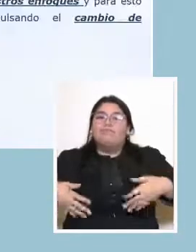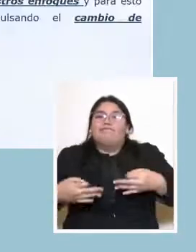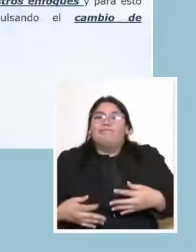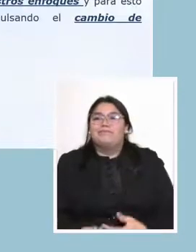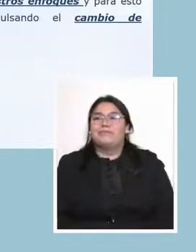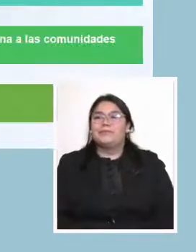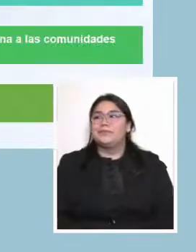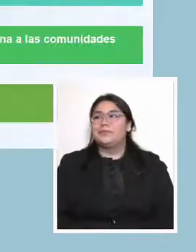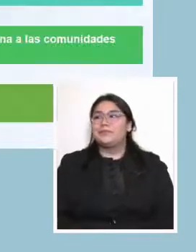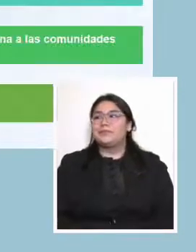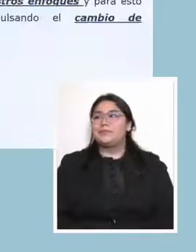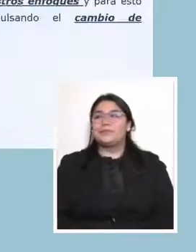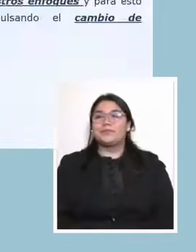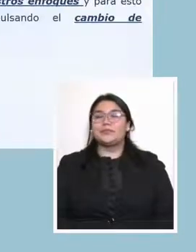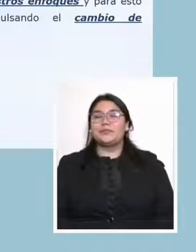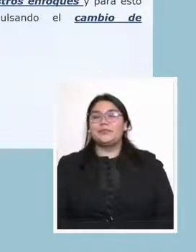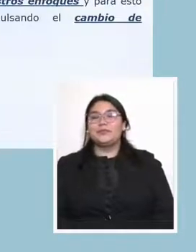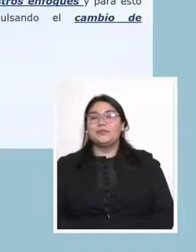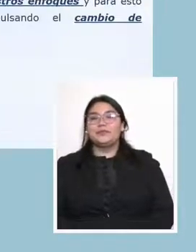Me adelanté mucho.